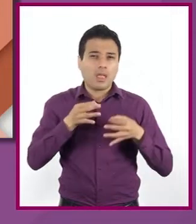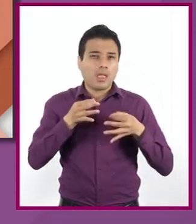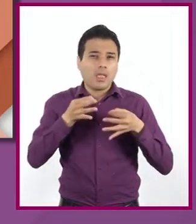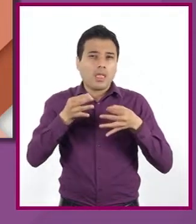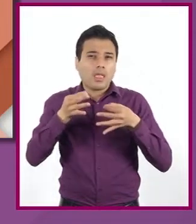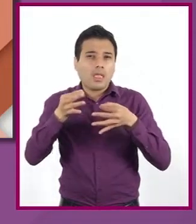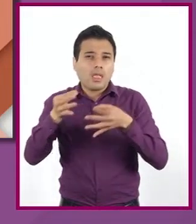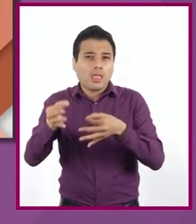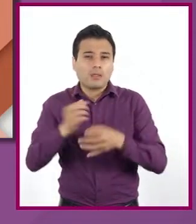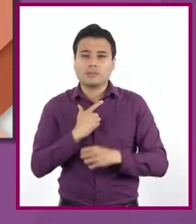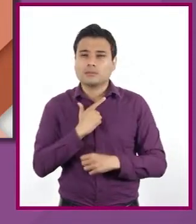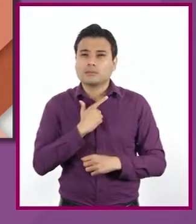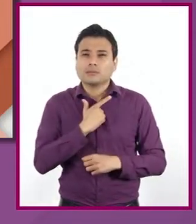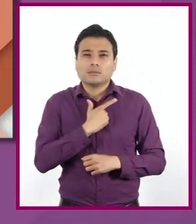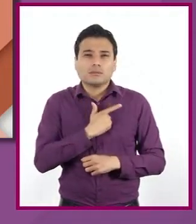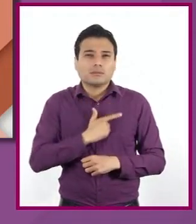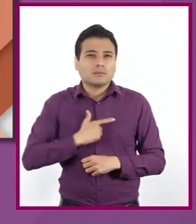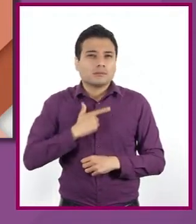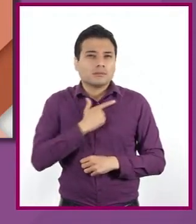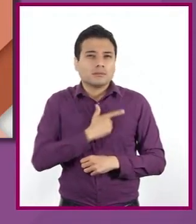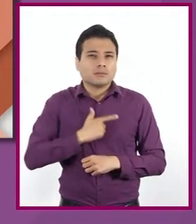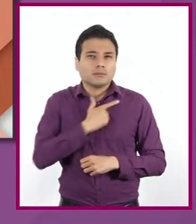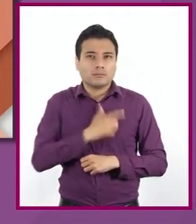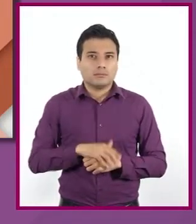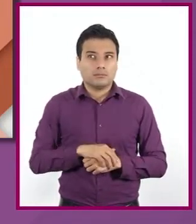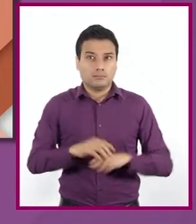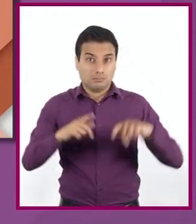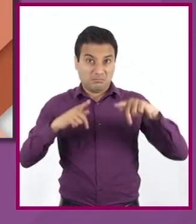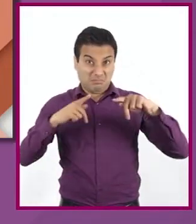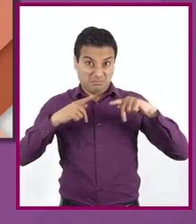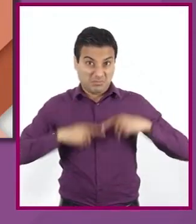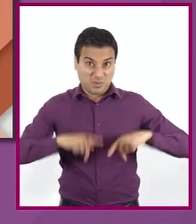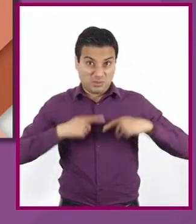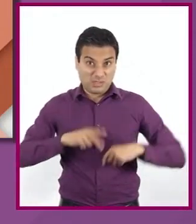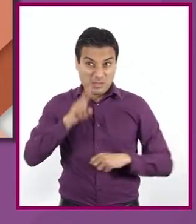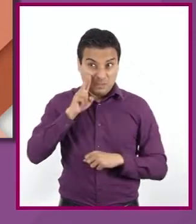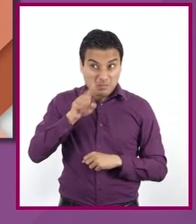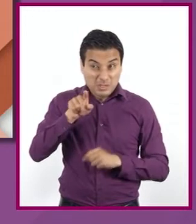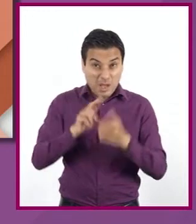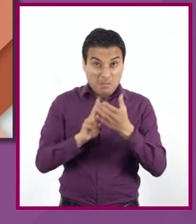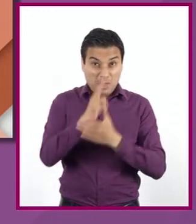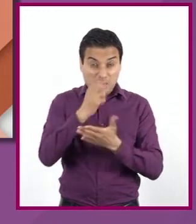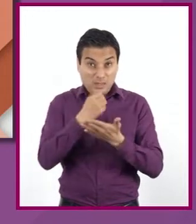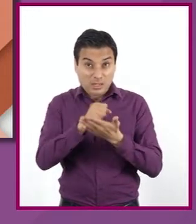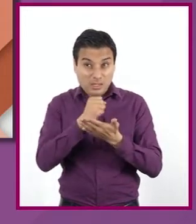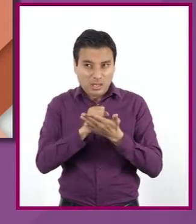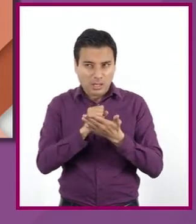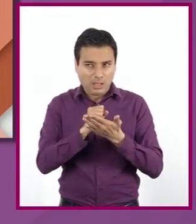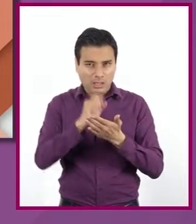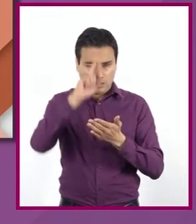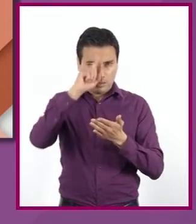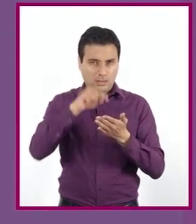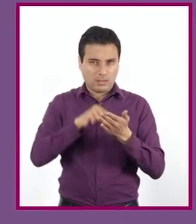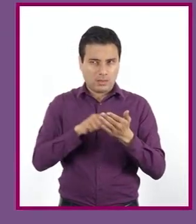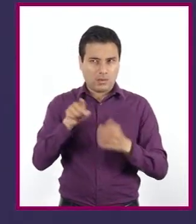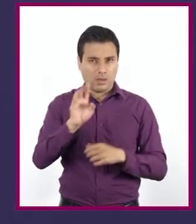poderes curativos hacían a todos pensar que se trataba de una bruja o una